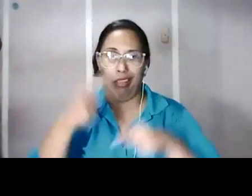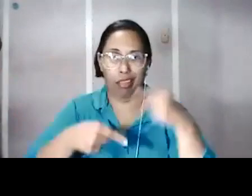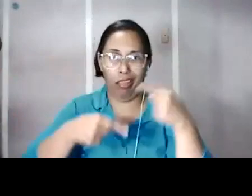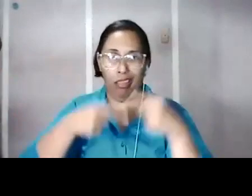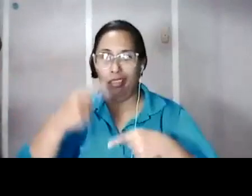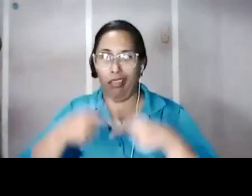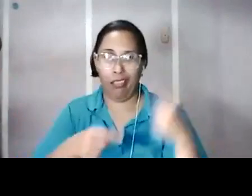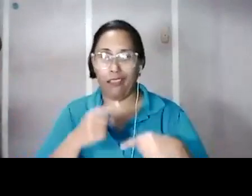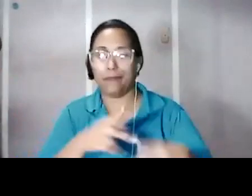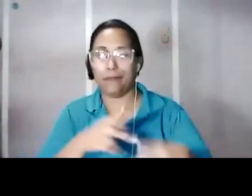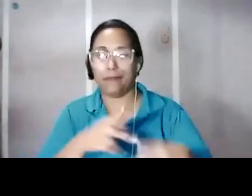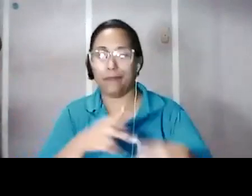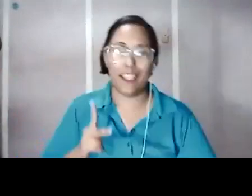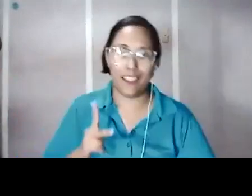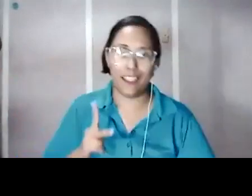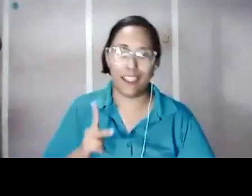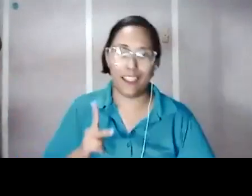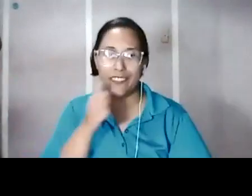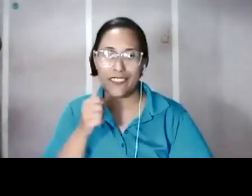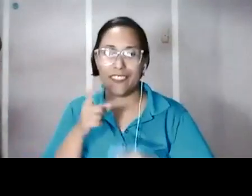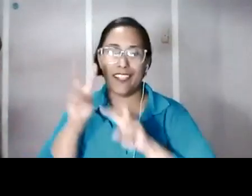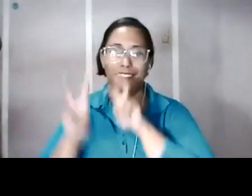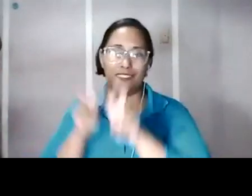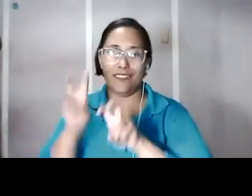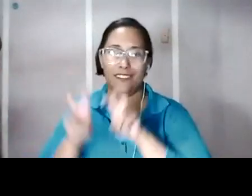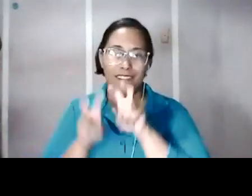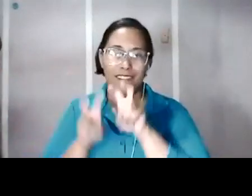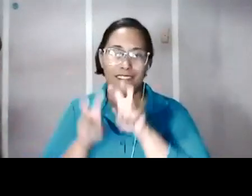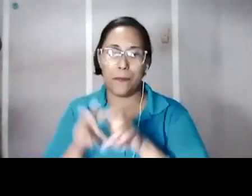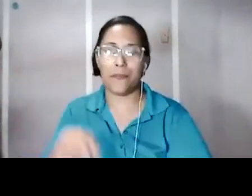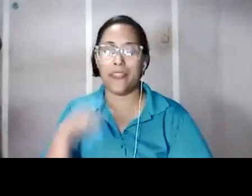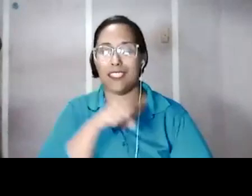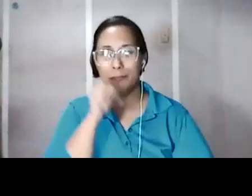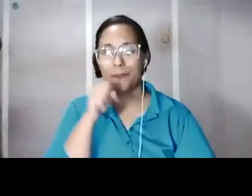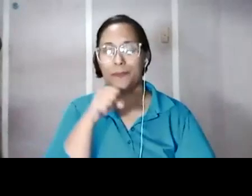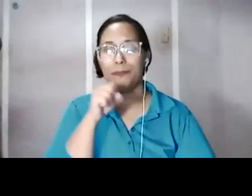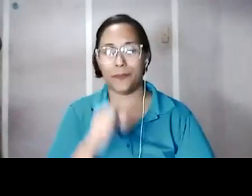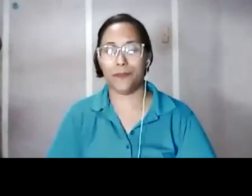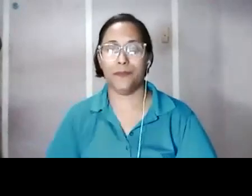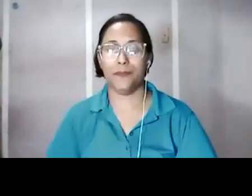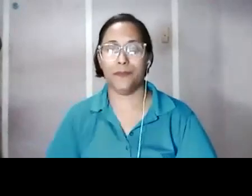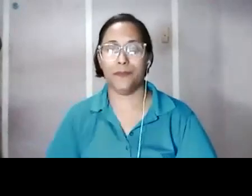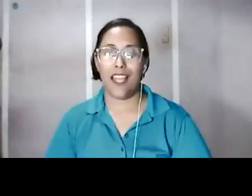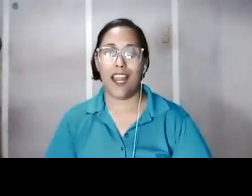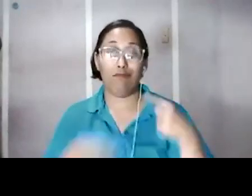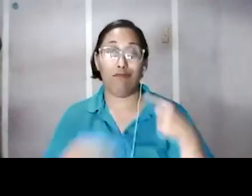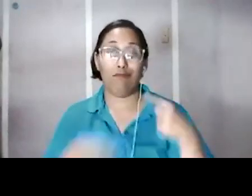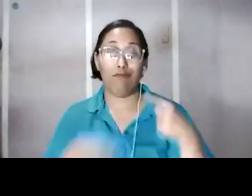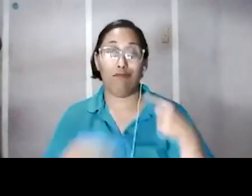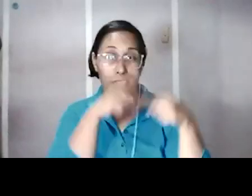las reinas del carnaval. Sí, sí. Era una riña